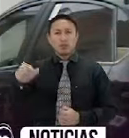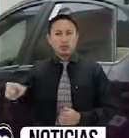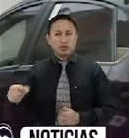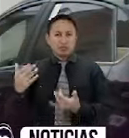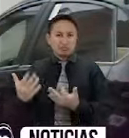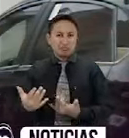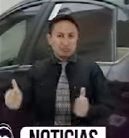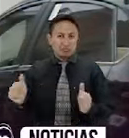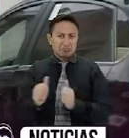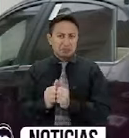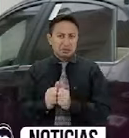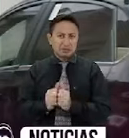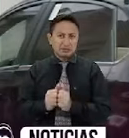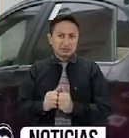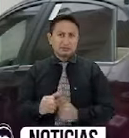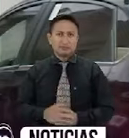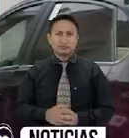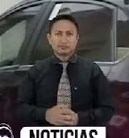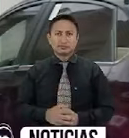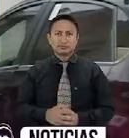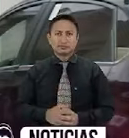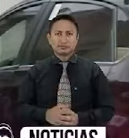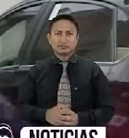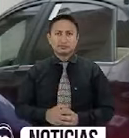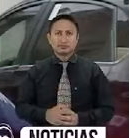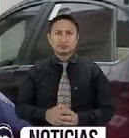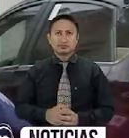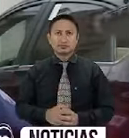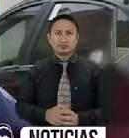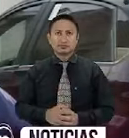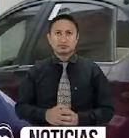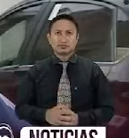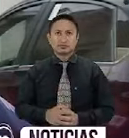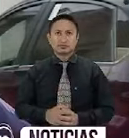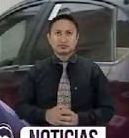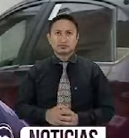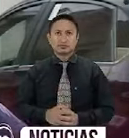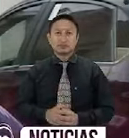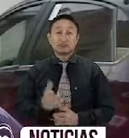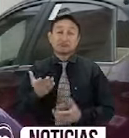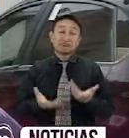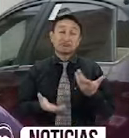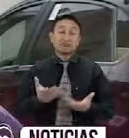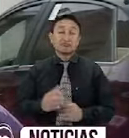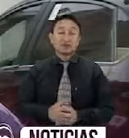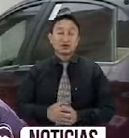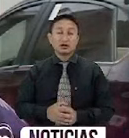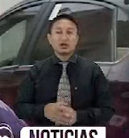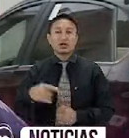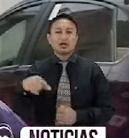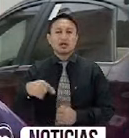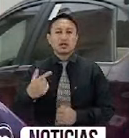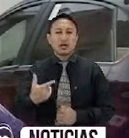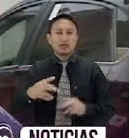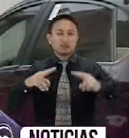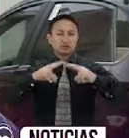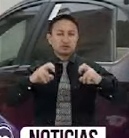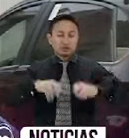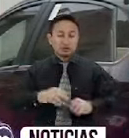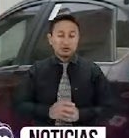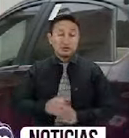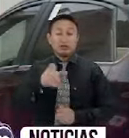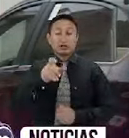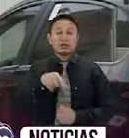estado acompañando acá afuera, en la calle. Las presuntas líneas investigativas manifiestan que el señor